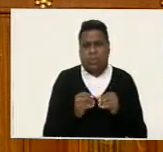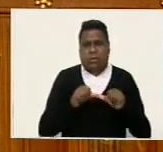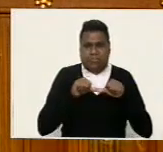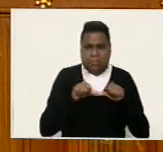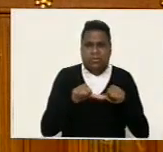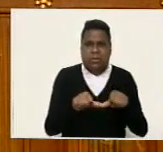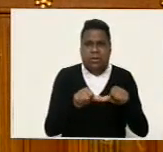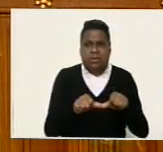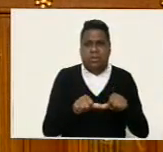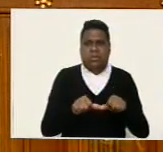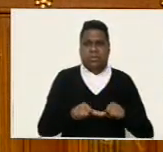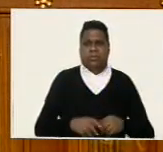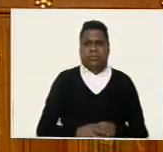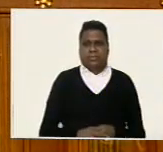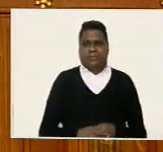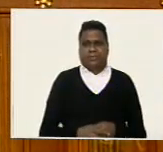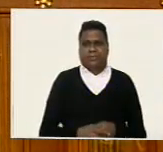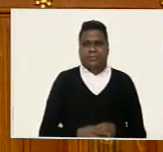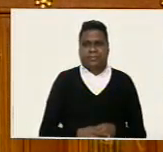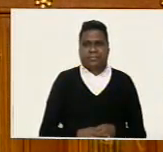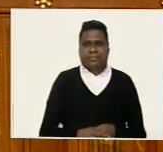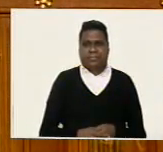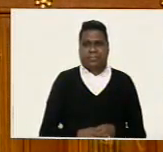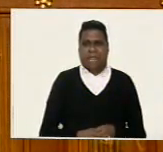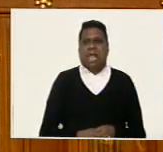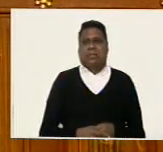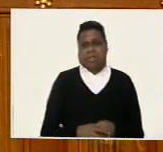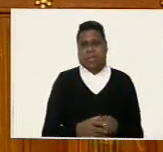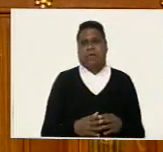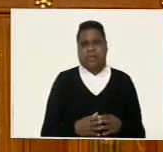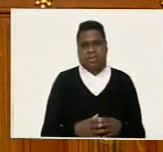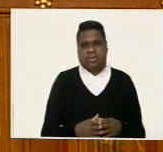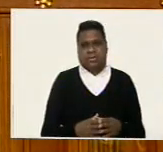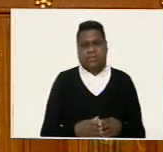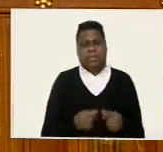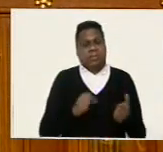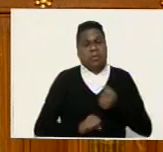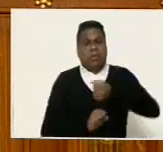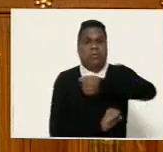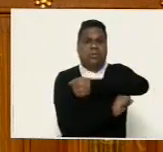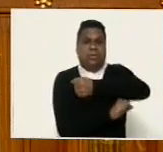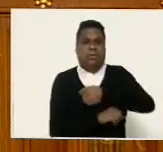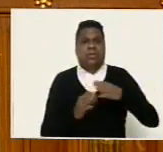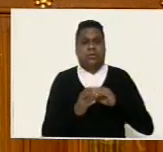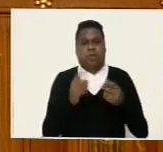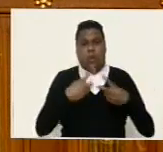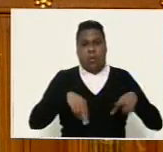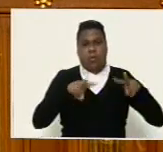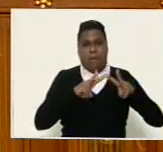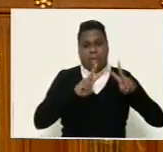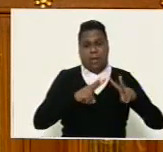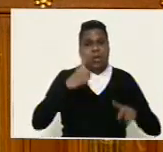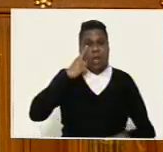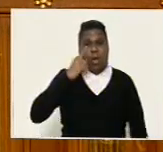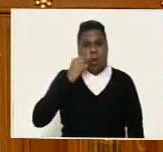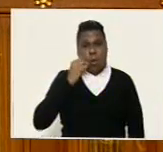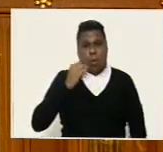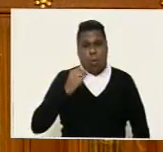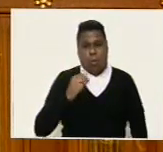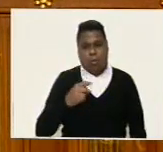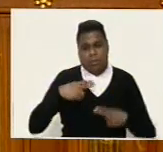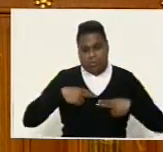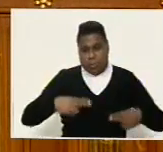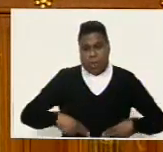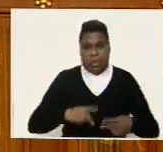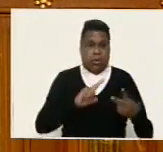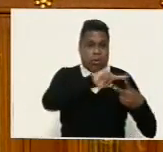de repúblicas libres, soberanas, independientes y sustentados en los valores humanos. Con estos